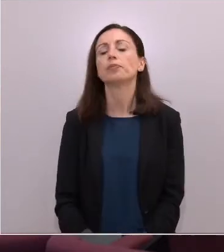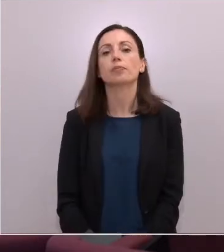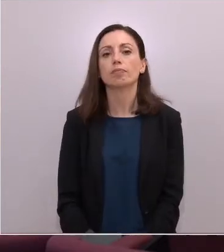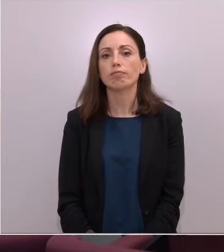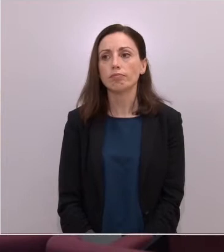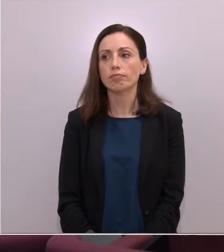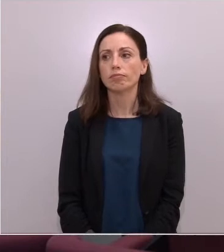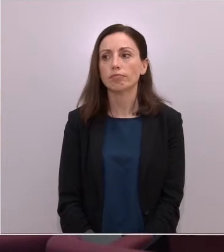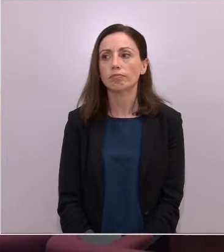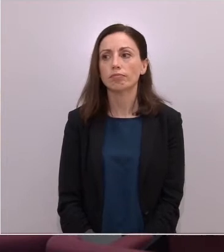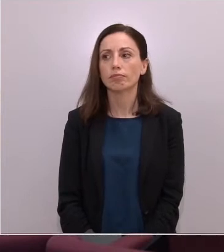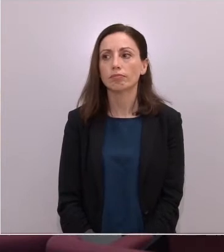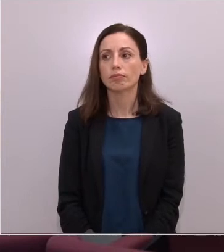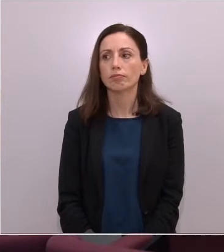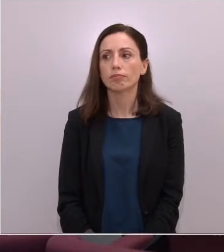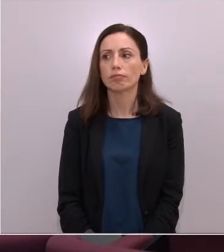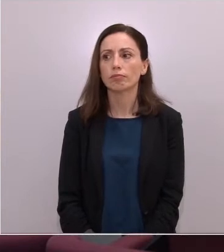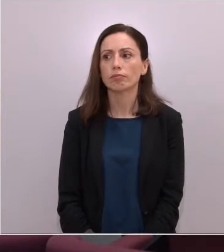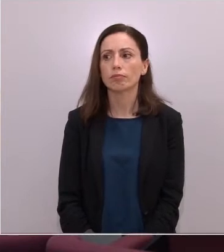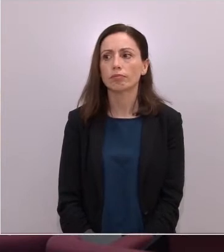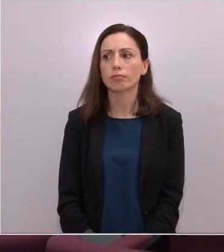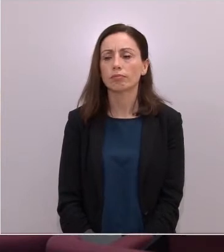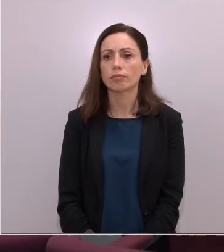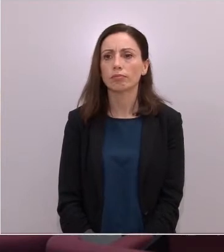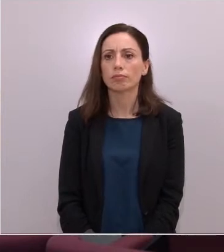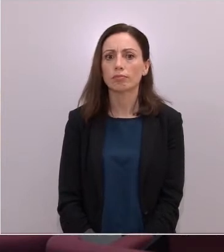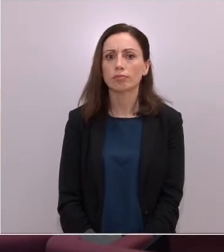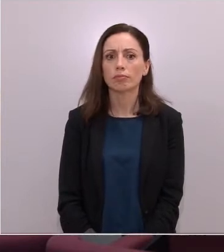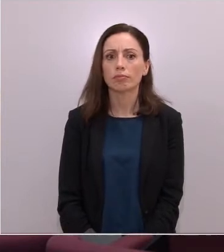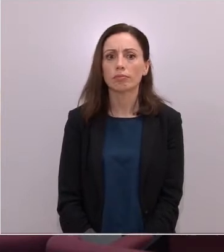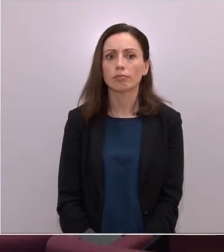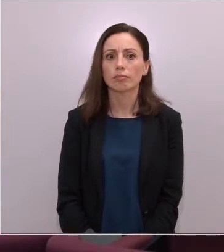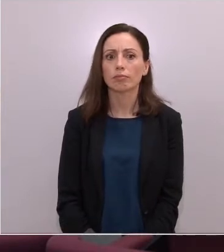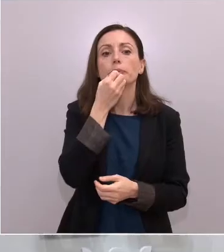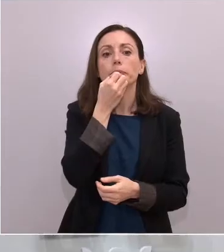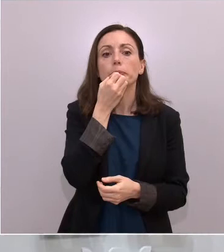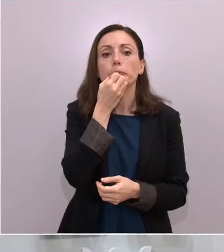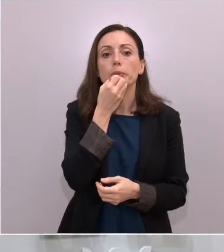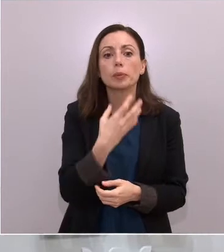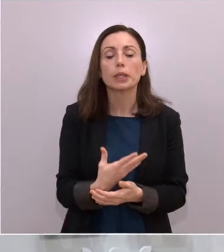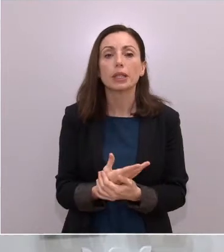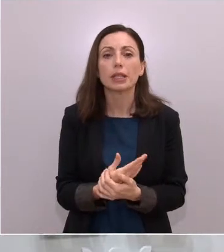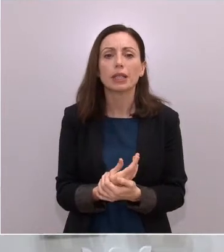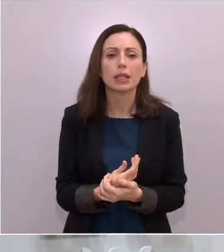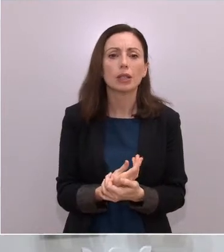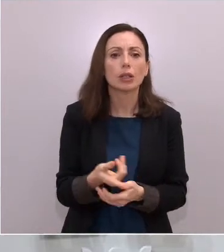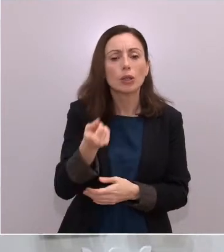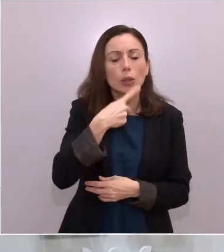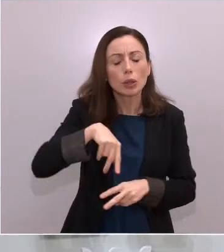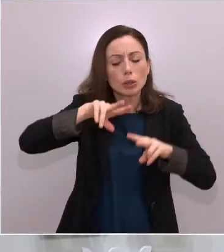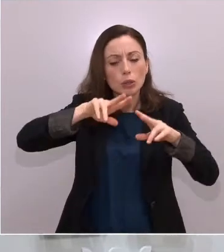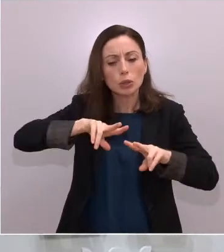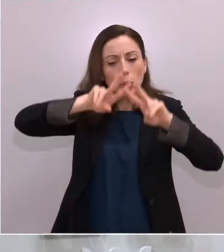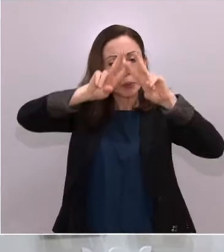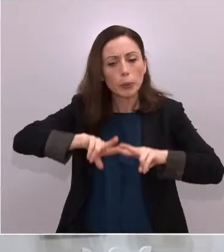se habla de una serie de parámetros que la sanidad de las... Hemos estudiado,